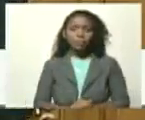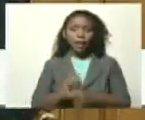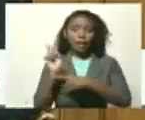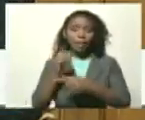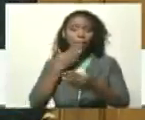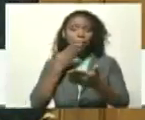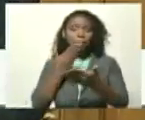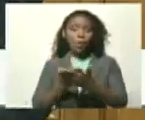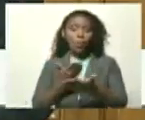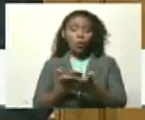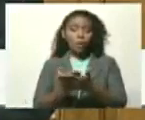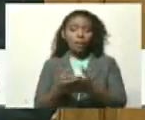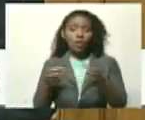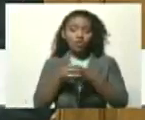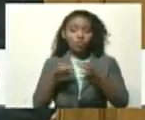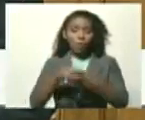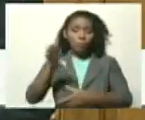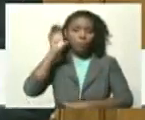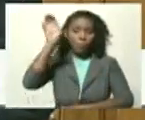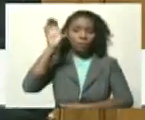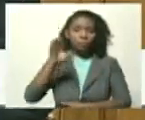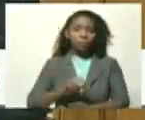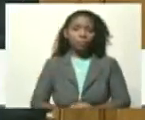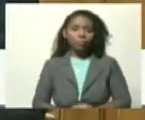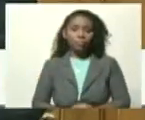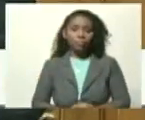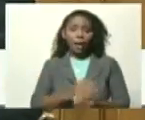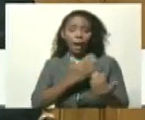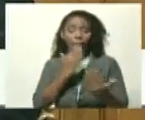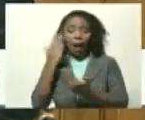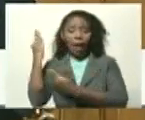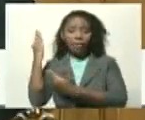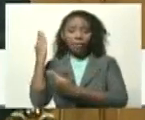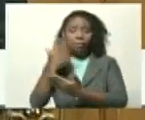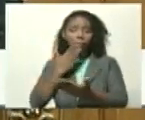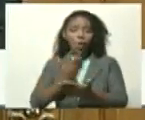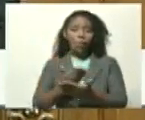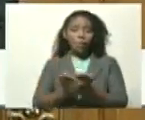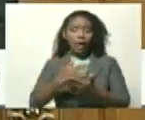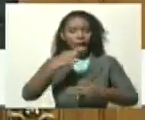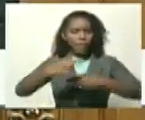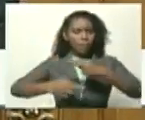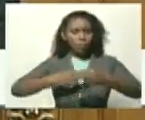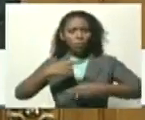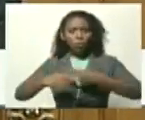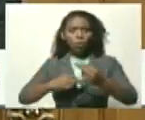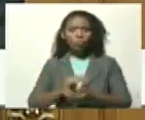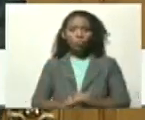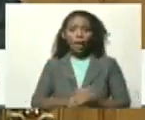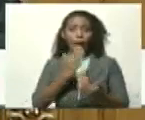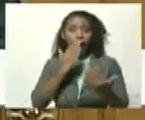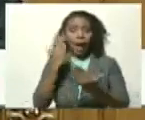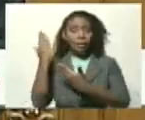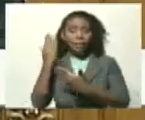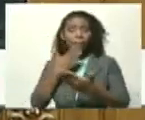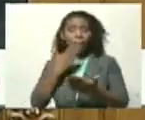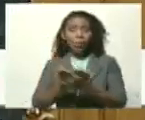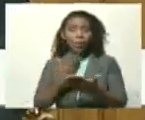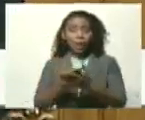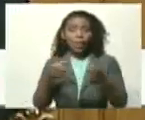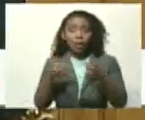propuesta del Bloque de la Patria. Esta es la propuesta de la Revolución. Esta es la propuesta de la